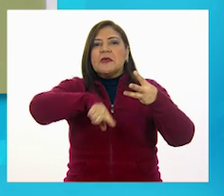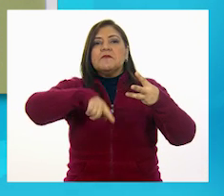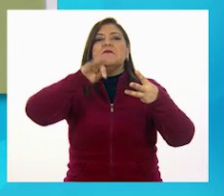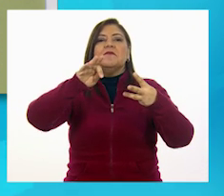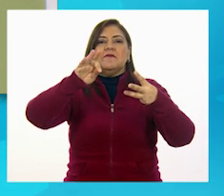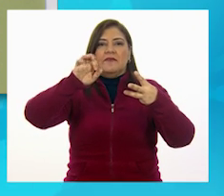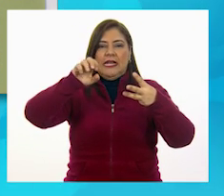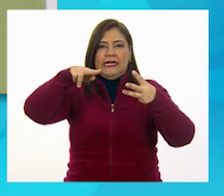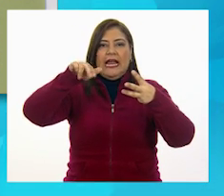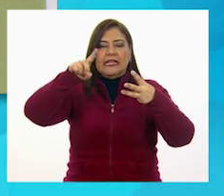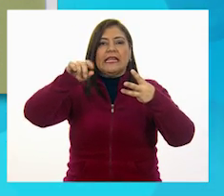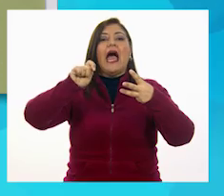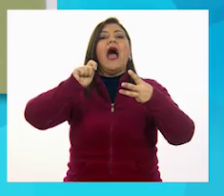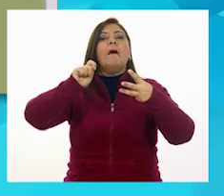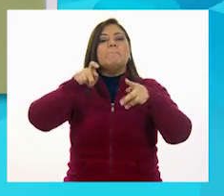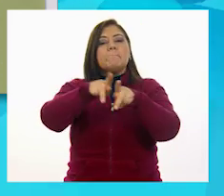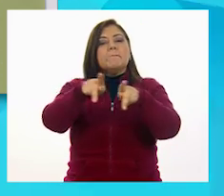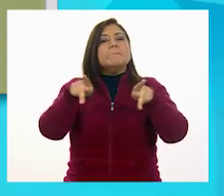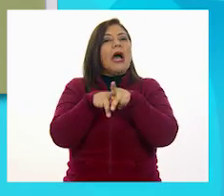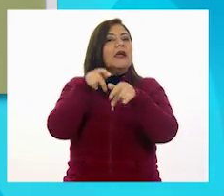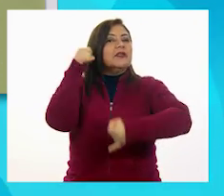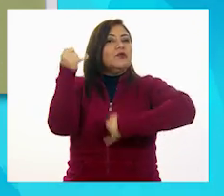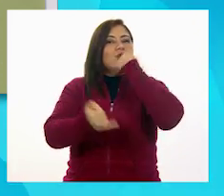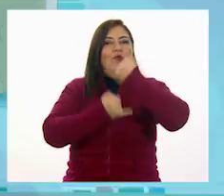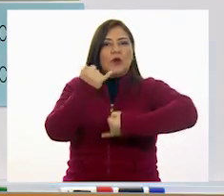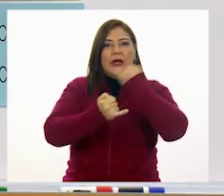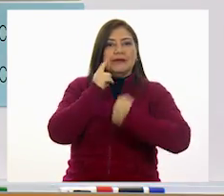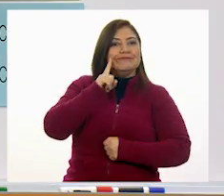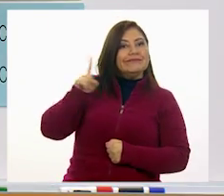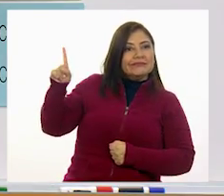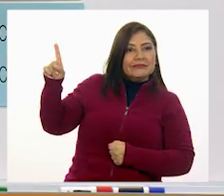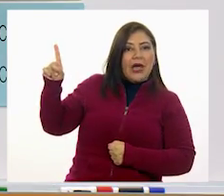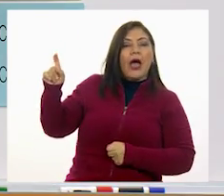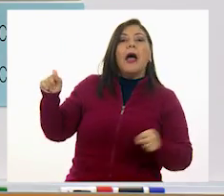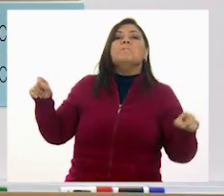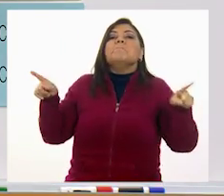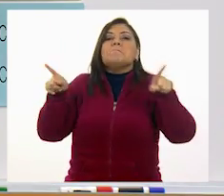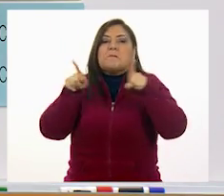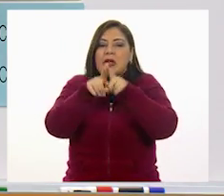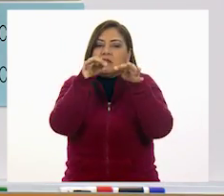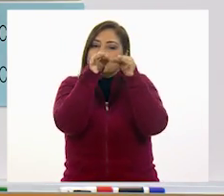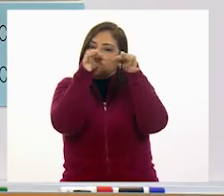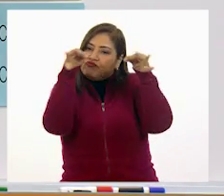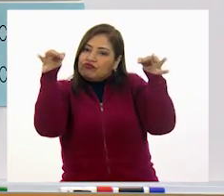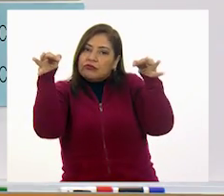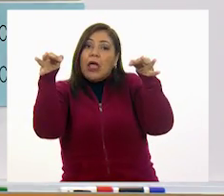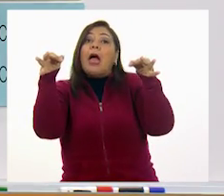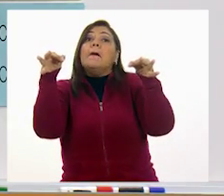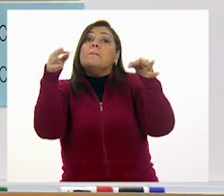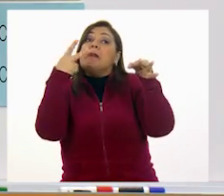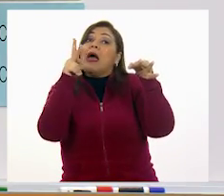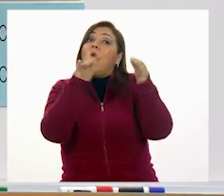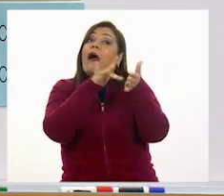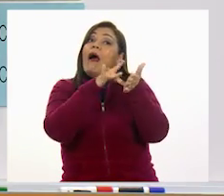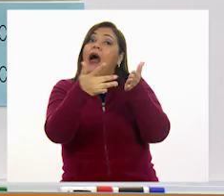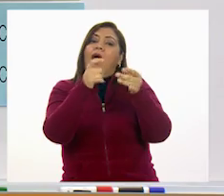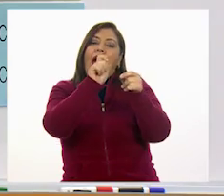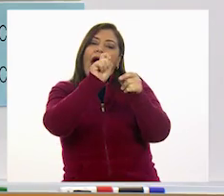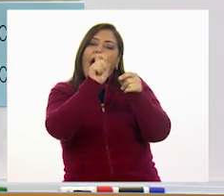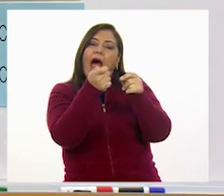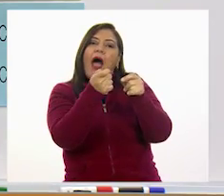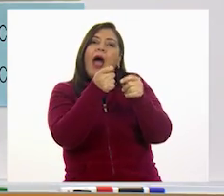Fernanda juegan en el patio. Es la misma oración, pero la coma me hace saber que